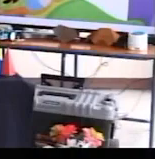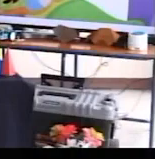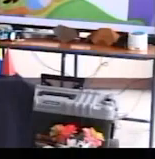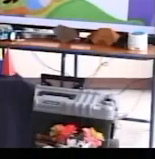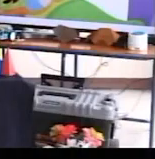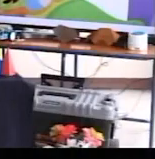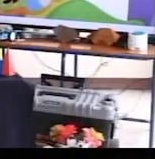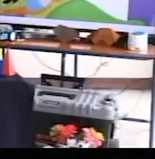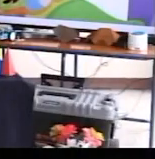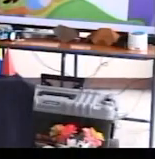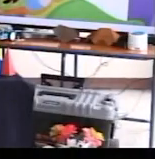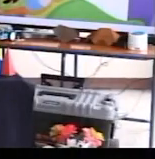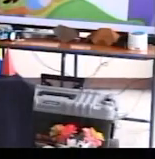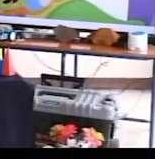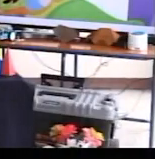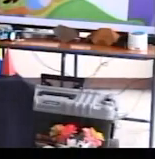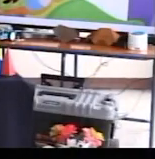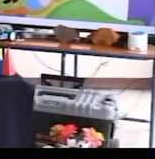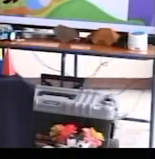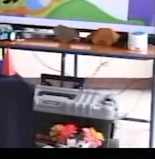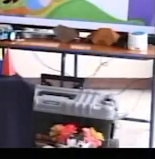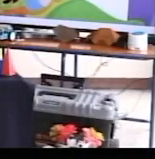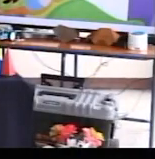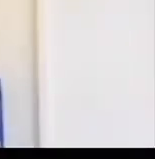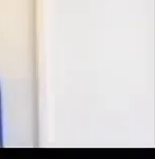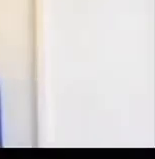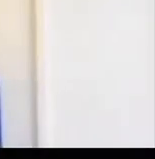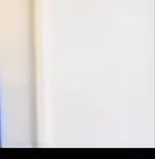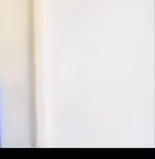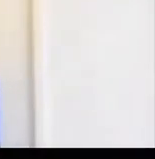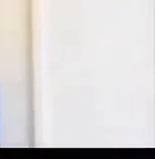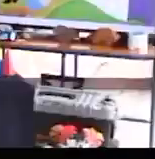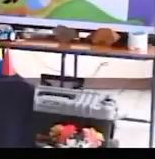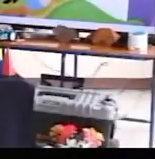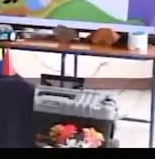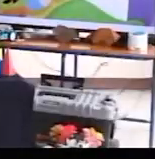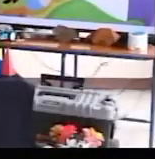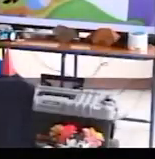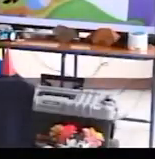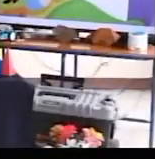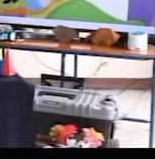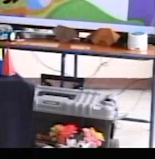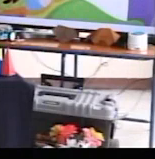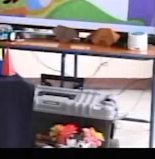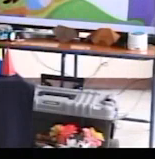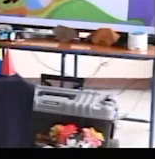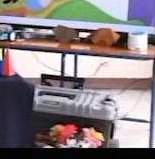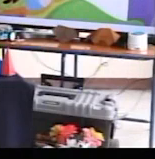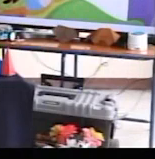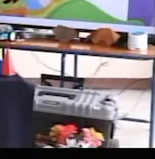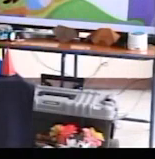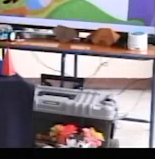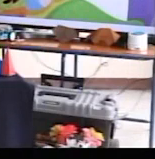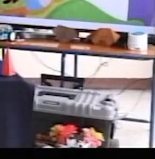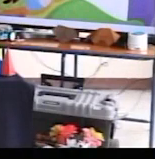Nos cuidamos en familia. Hoy trabajaremos las competencias Escucha diferentes mensajes, demostrando comprensión